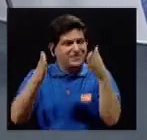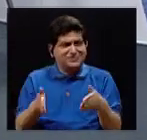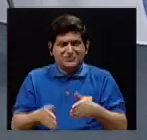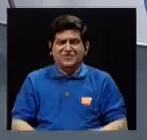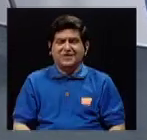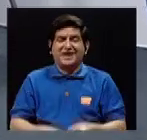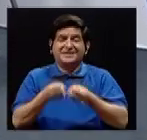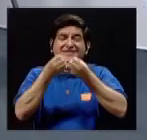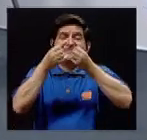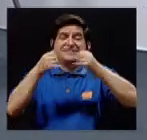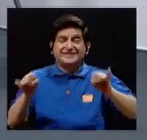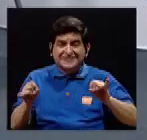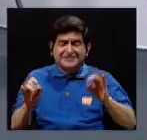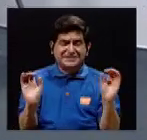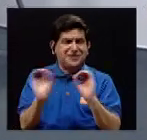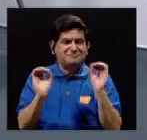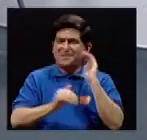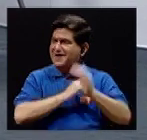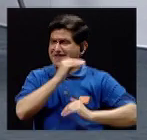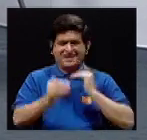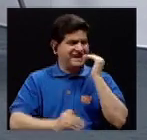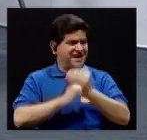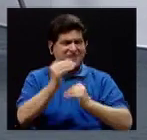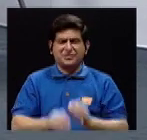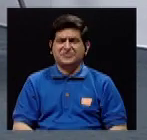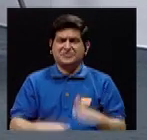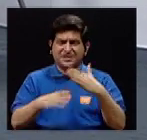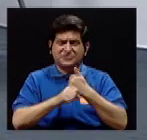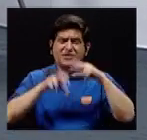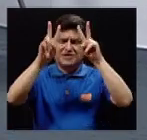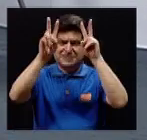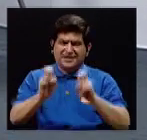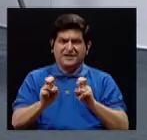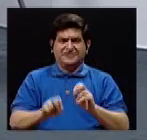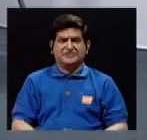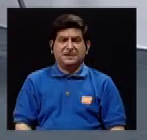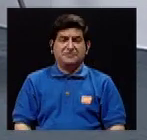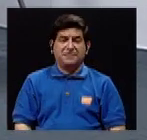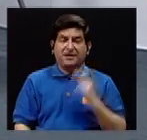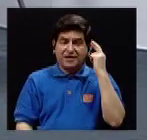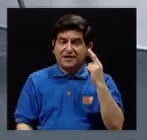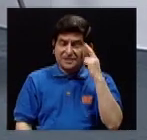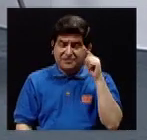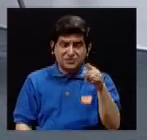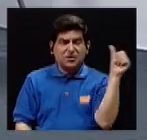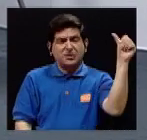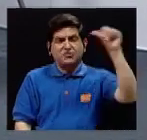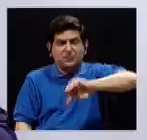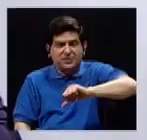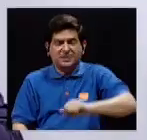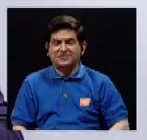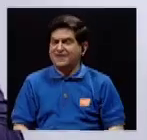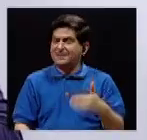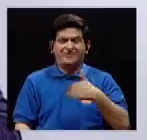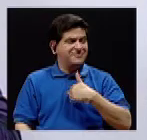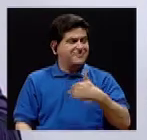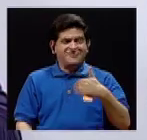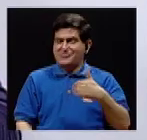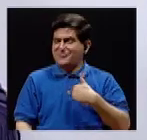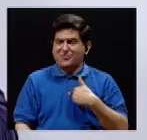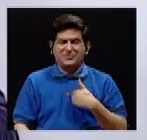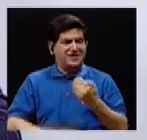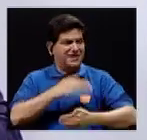estudiantes sin sin ningún proceso a que hagan ese examen porque que ellos por eso es que fracasan porque no han tenido